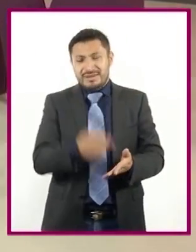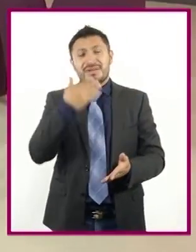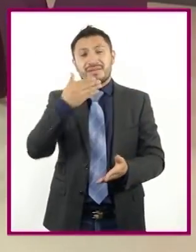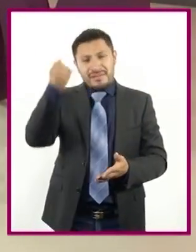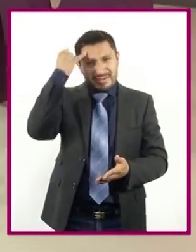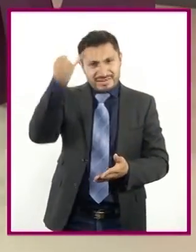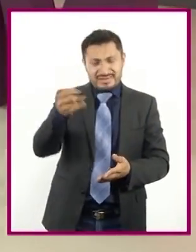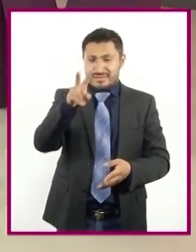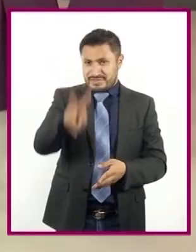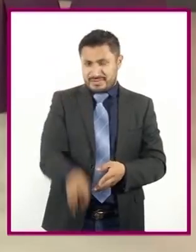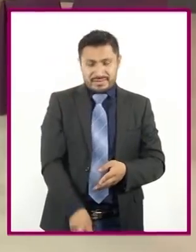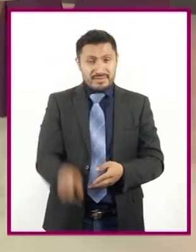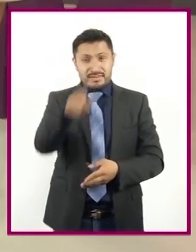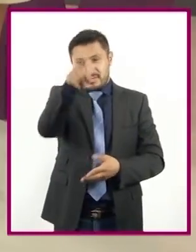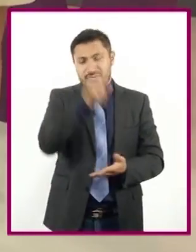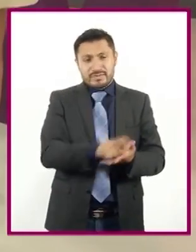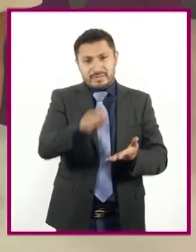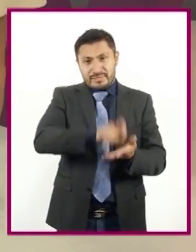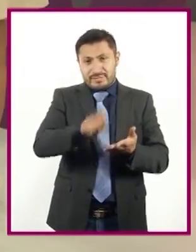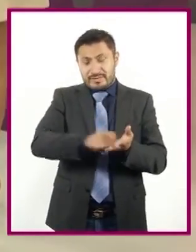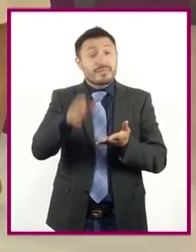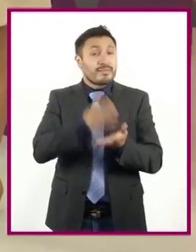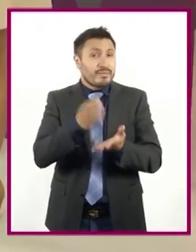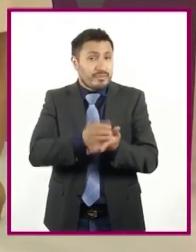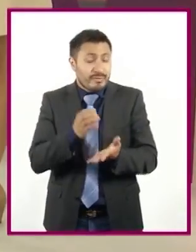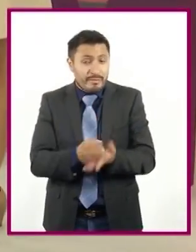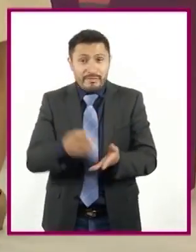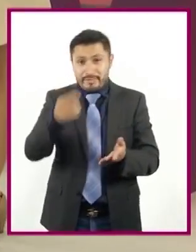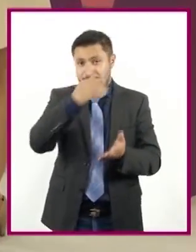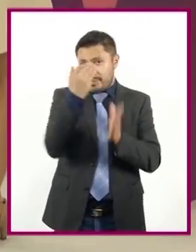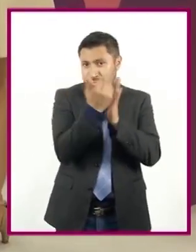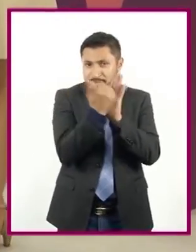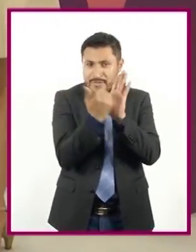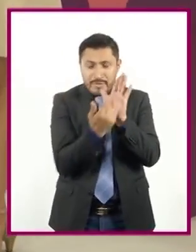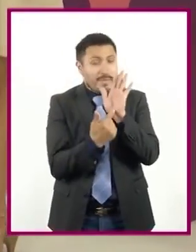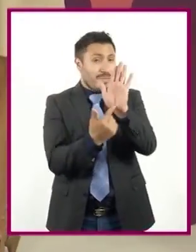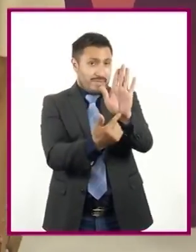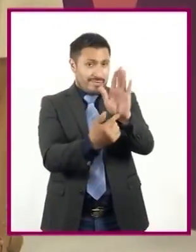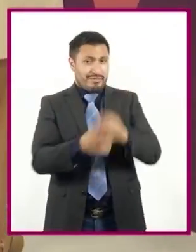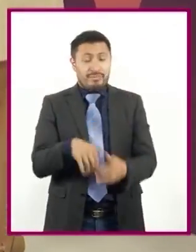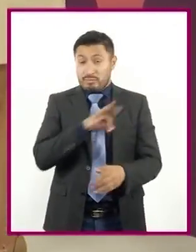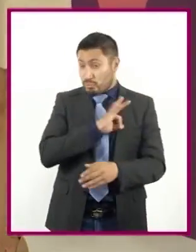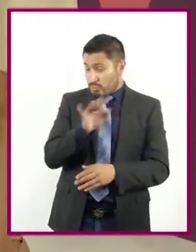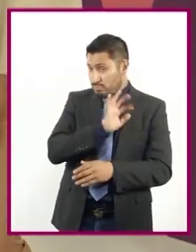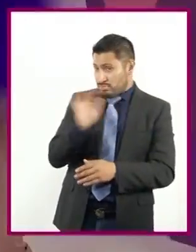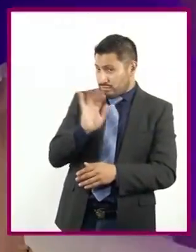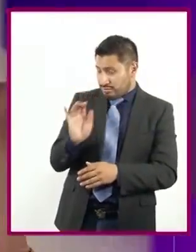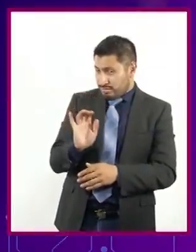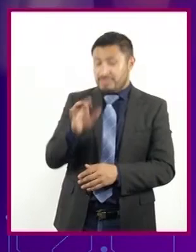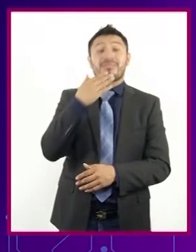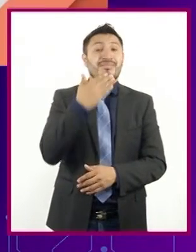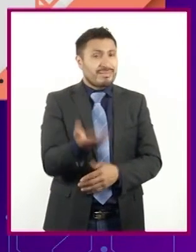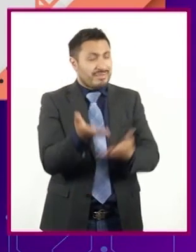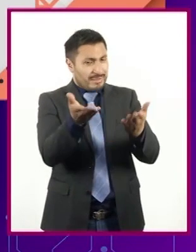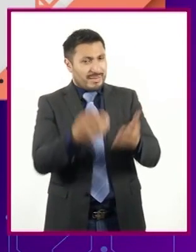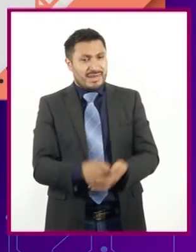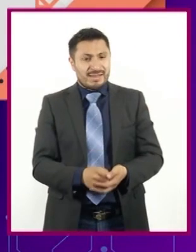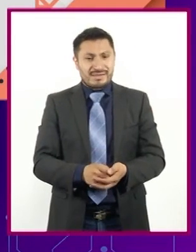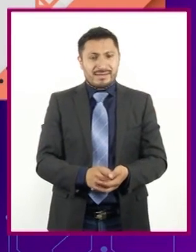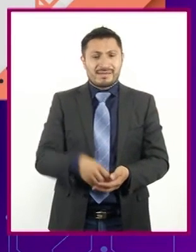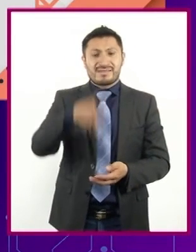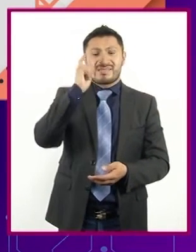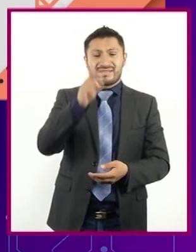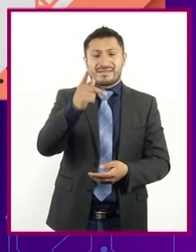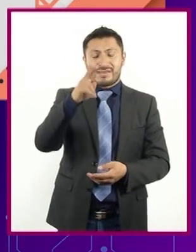idea, Enrique. Escriban y respondan en su cuaderno las siguientes preguntas. ¿Puedo leerlas? Adelante. ¿Qué es